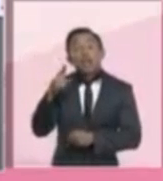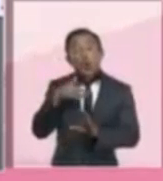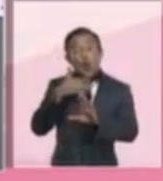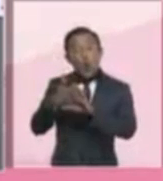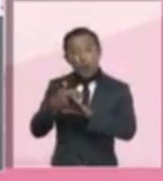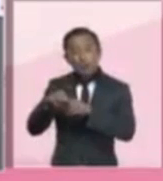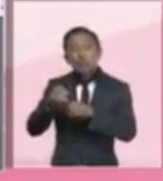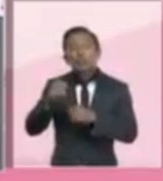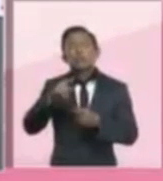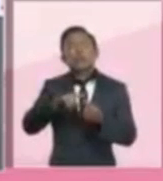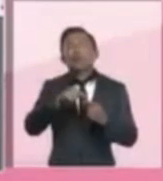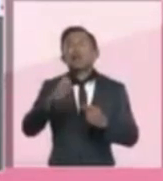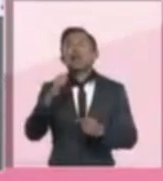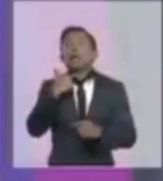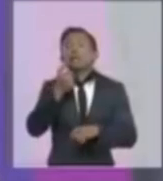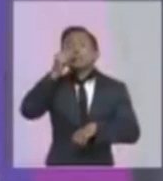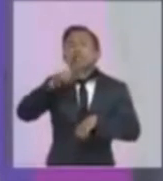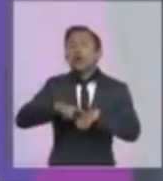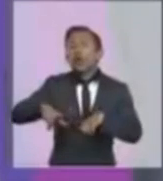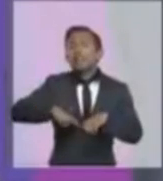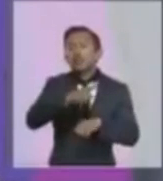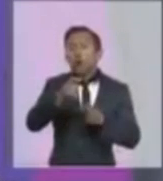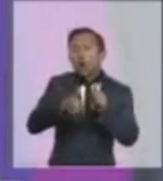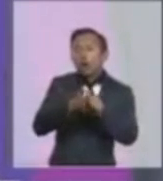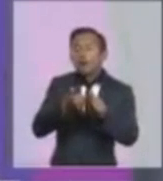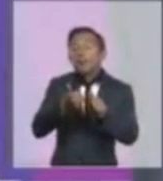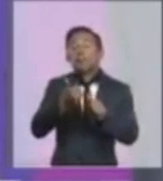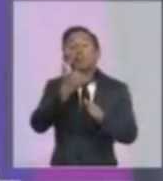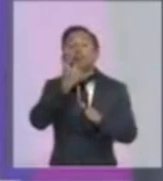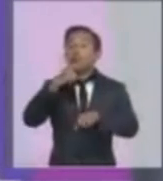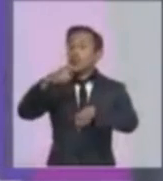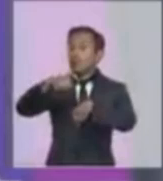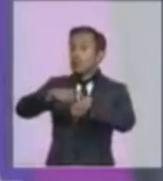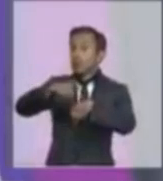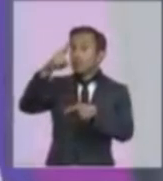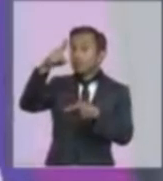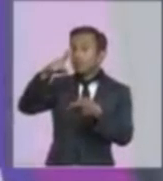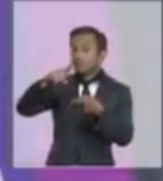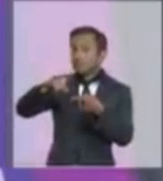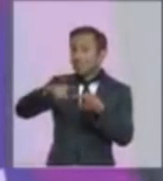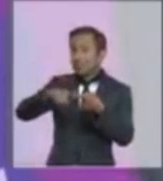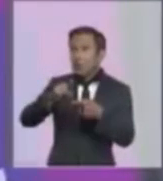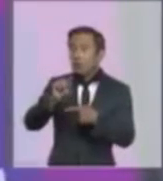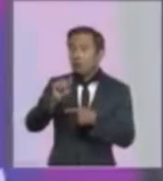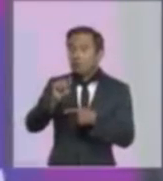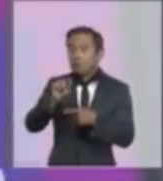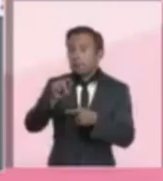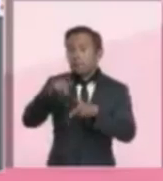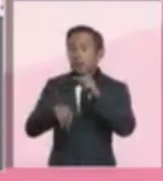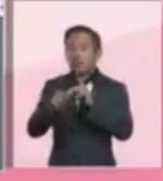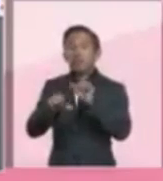el entonces secretario de Gobernación. Regresamos con usted en un momento, candidato, se acabó su minuto de intervención, le queda todavía algo de tiempo. Candidata